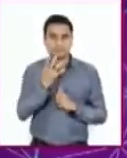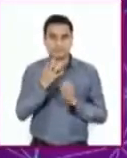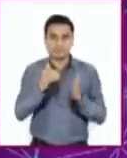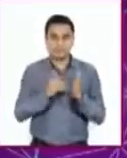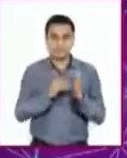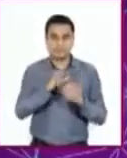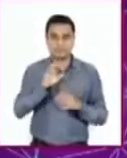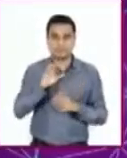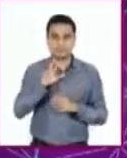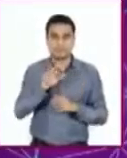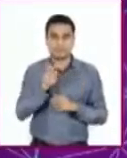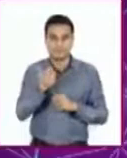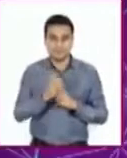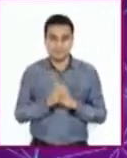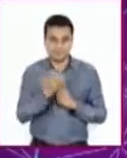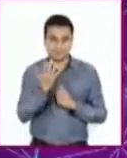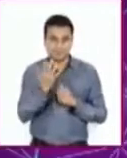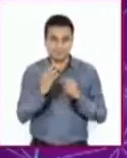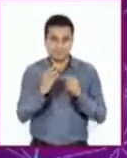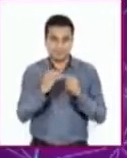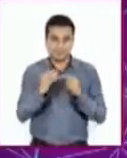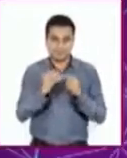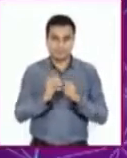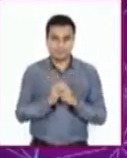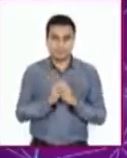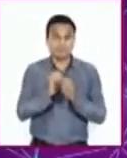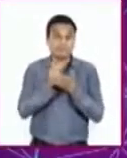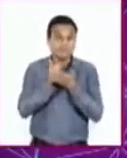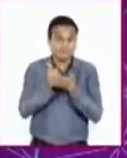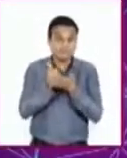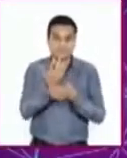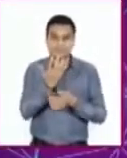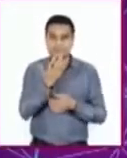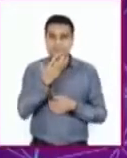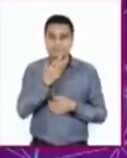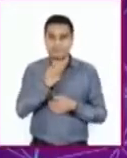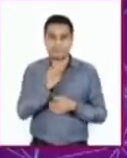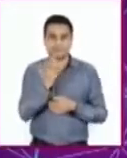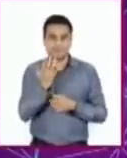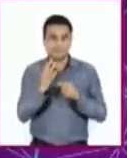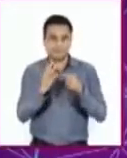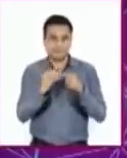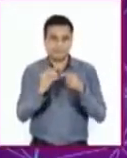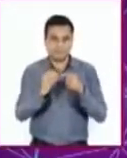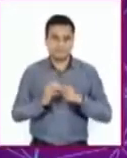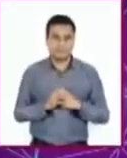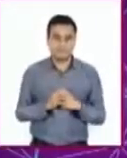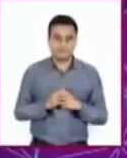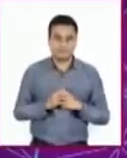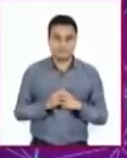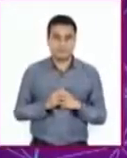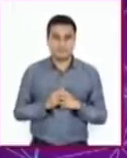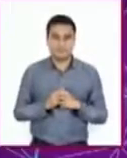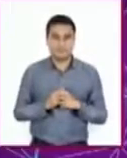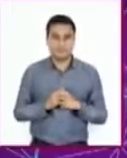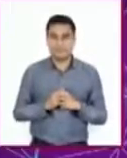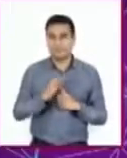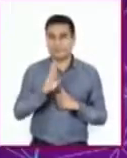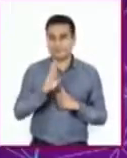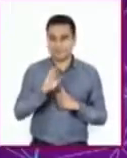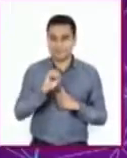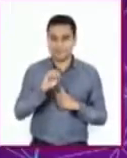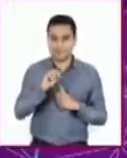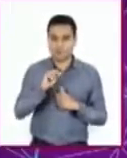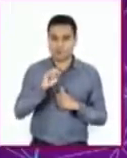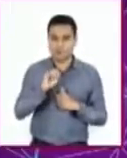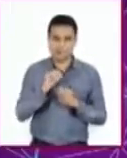4.518 pesos con 50 centavos. Por ayuda, 58 pesos con 50 centavos. Un